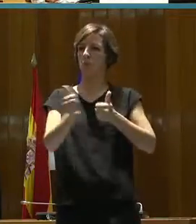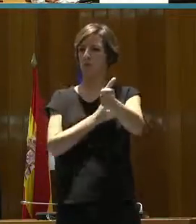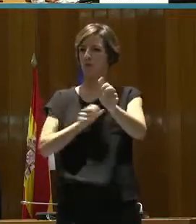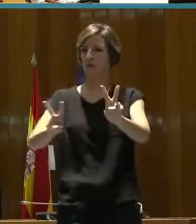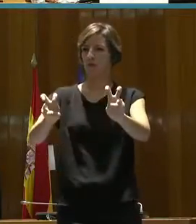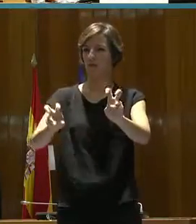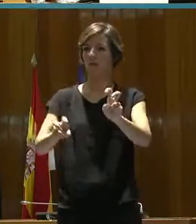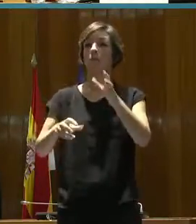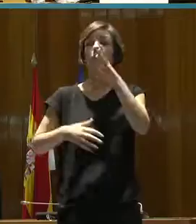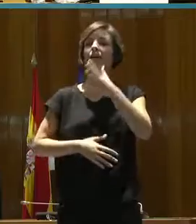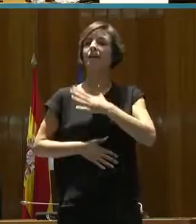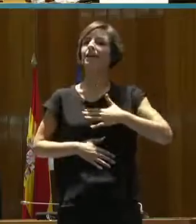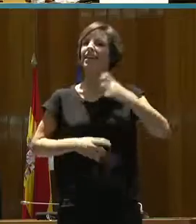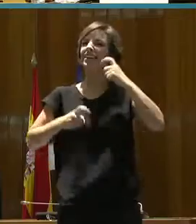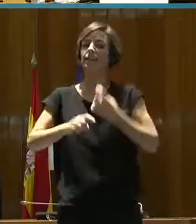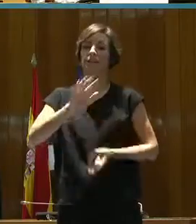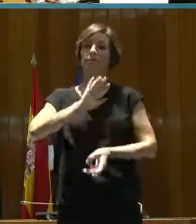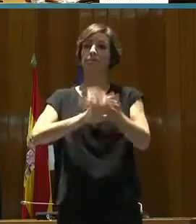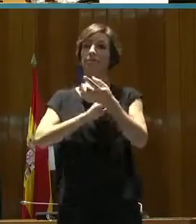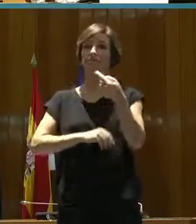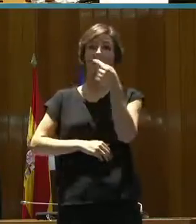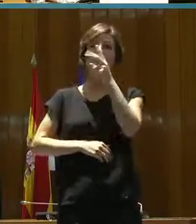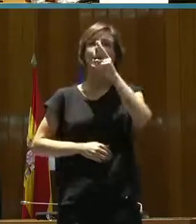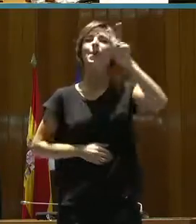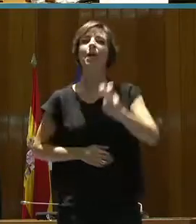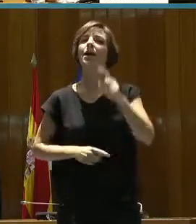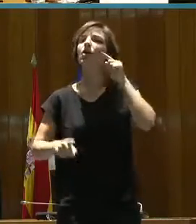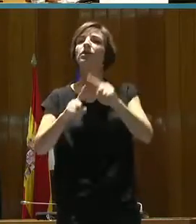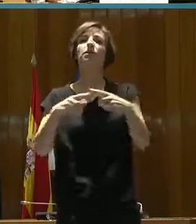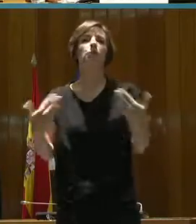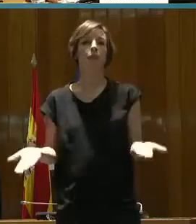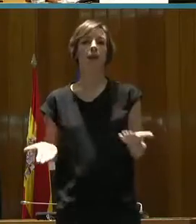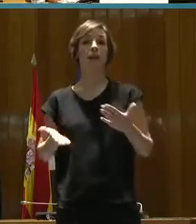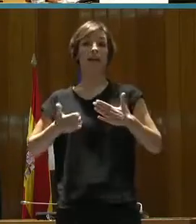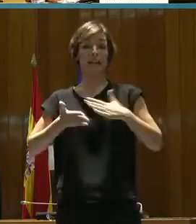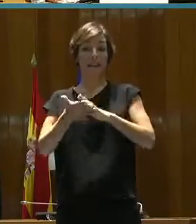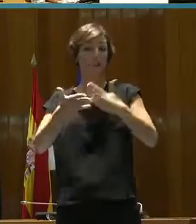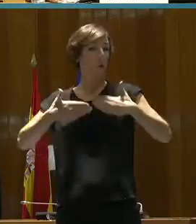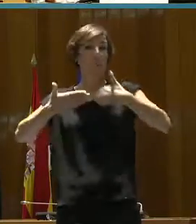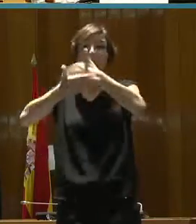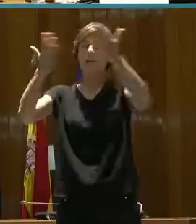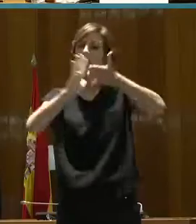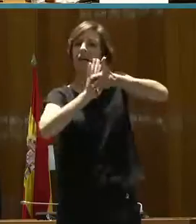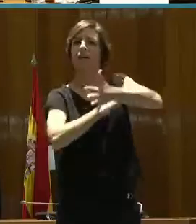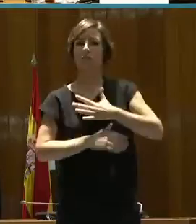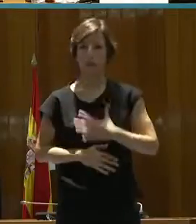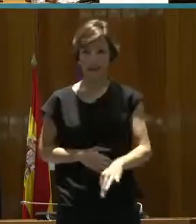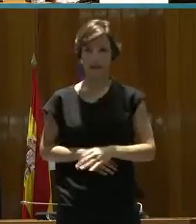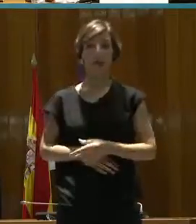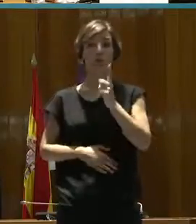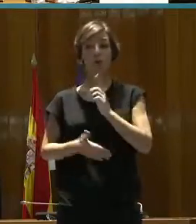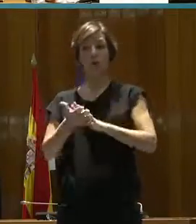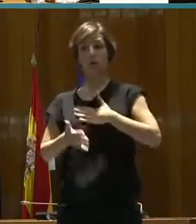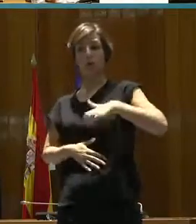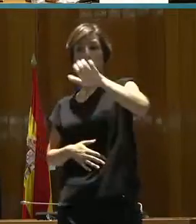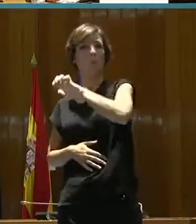una herramienta que sea útil para la descripción de cualquier lengua de signos. No solamente europeas,